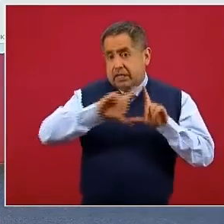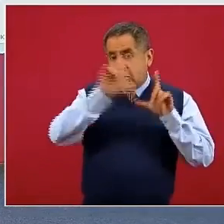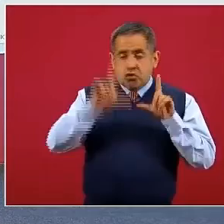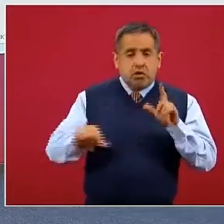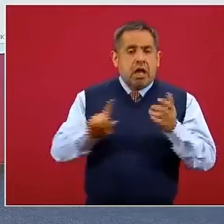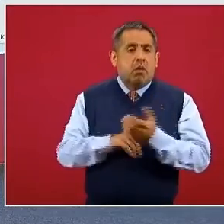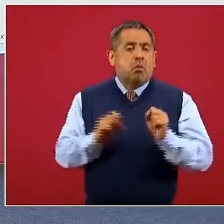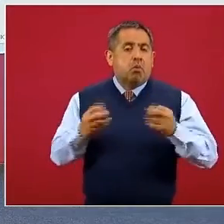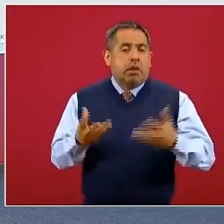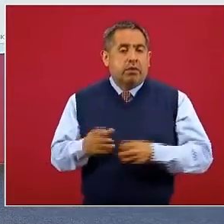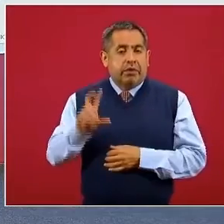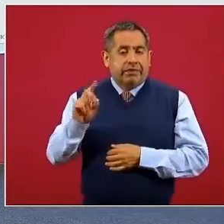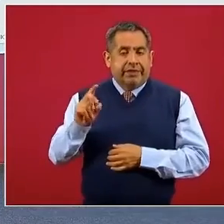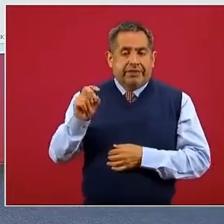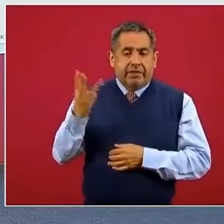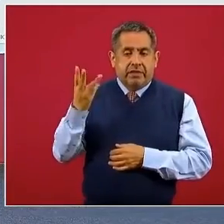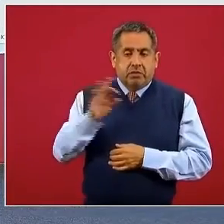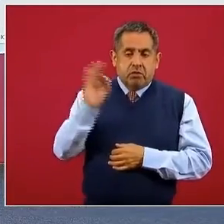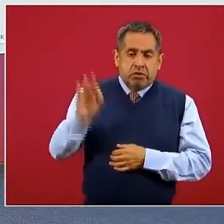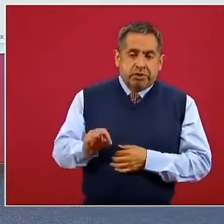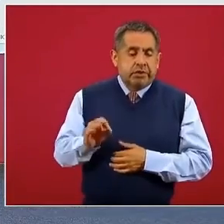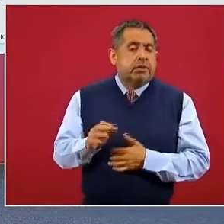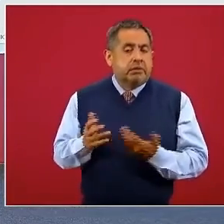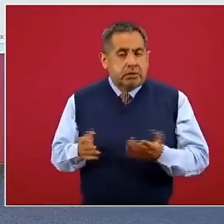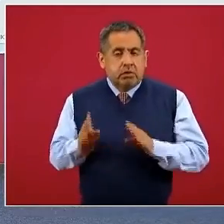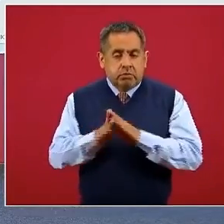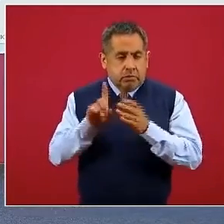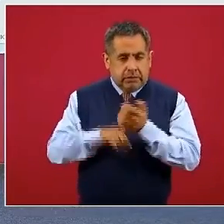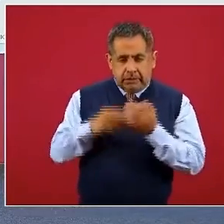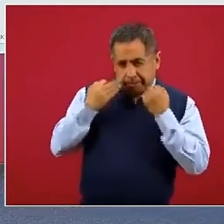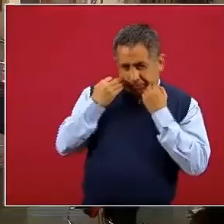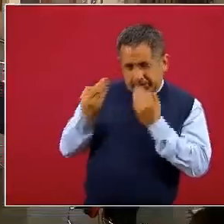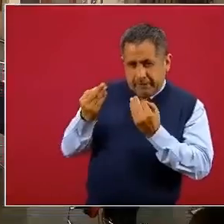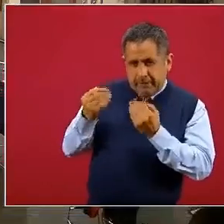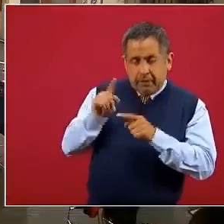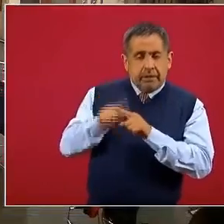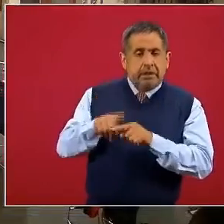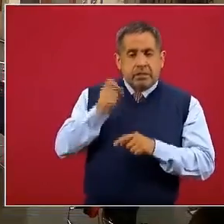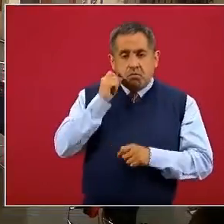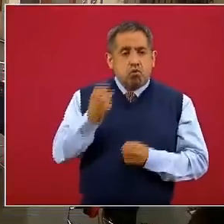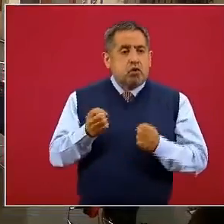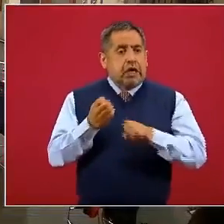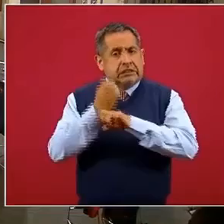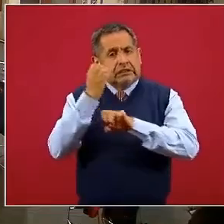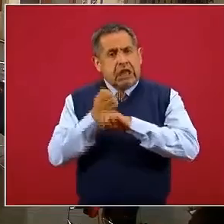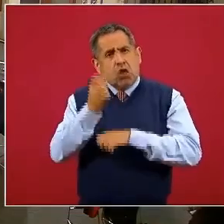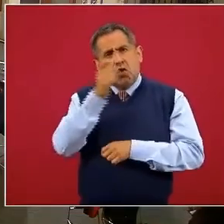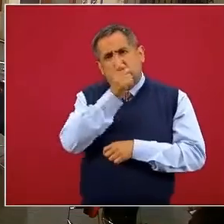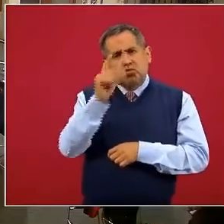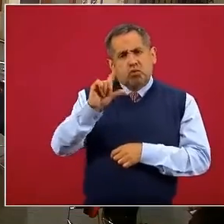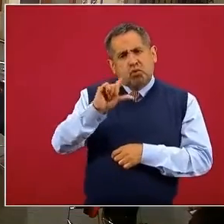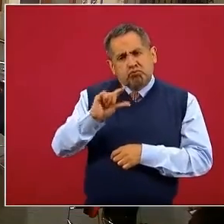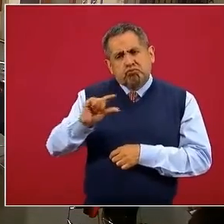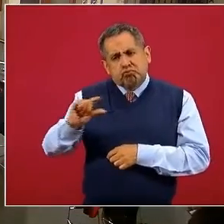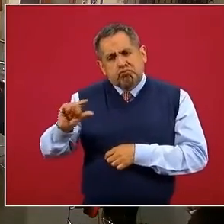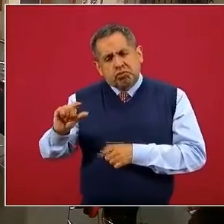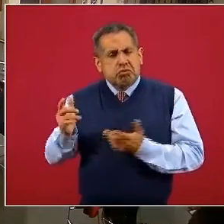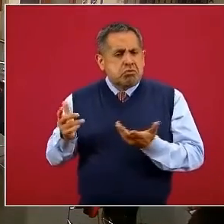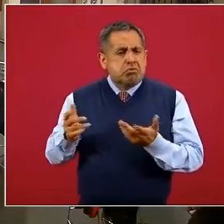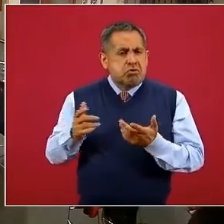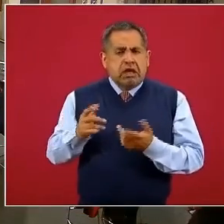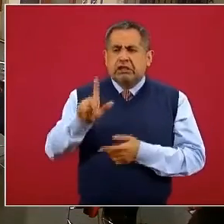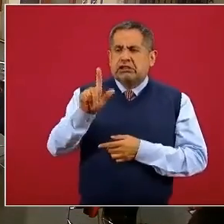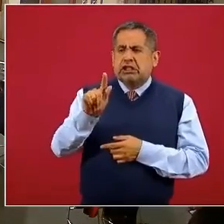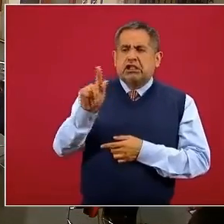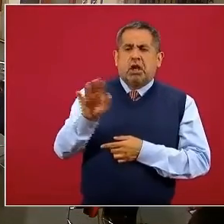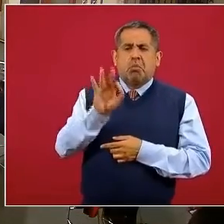del 33%, dado que pueden ustedes ver que hay todavía muchas entidades que inclusive tienen más del